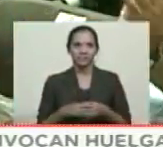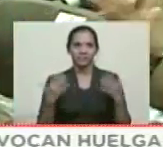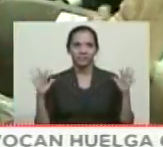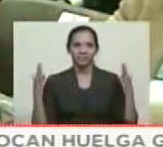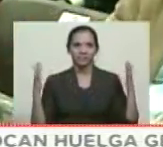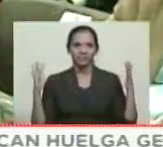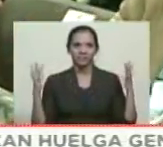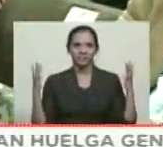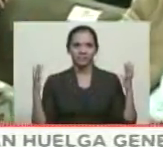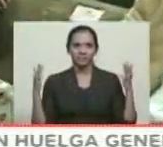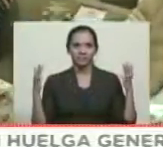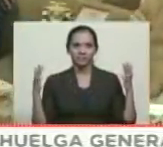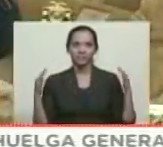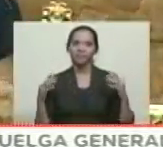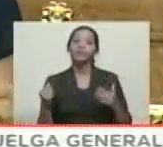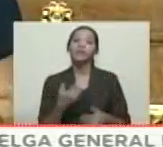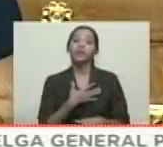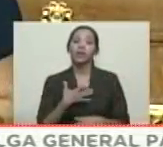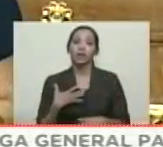Quiero,